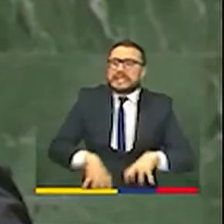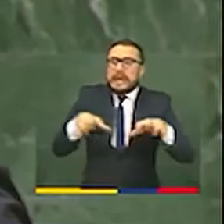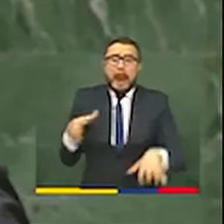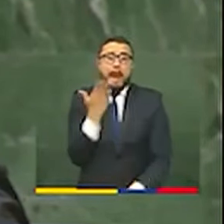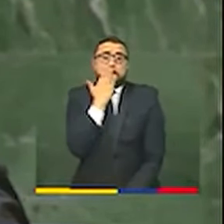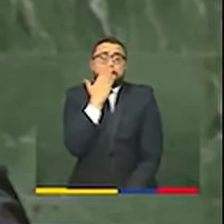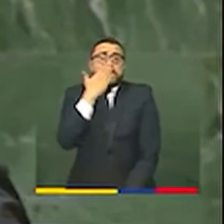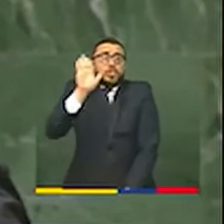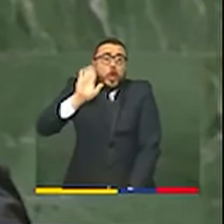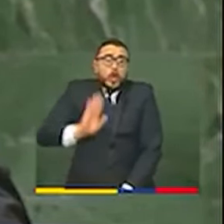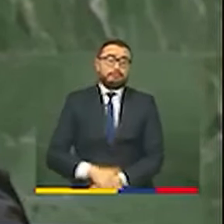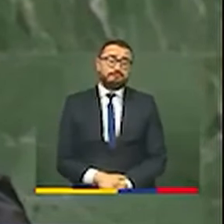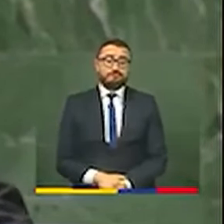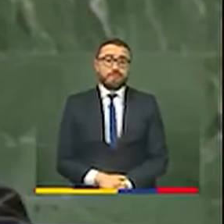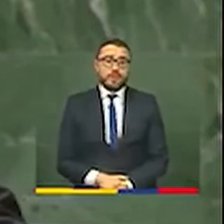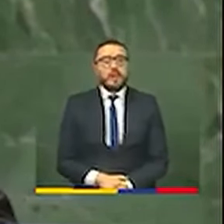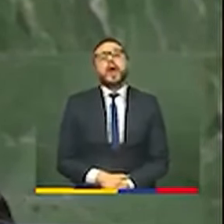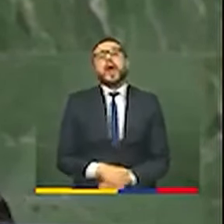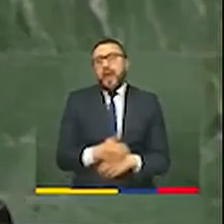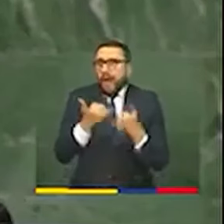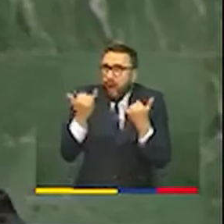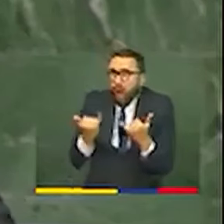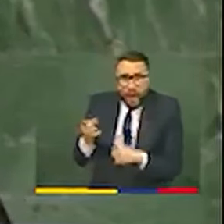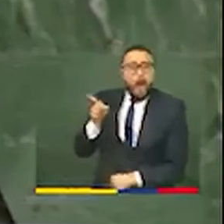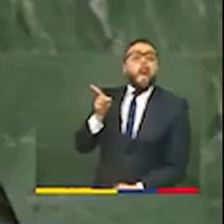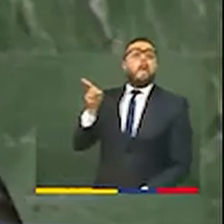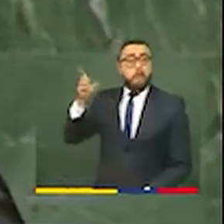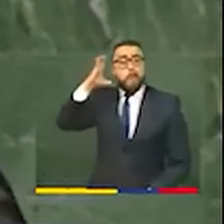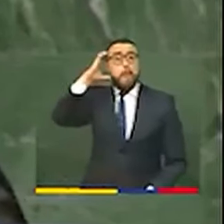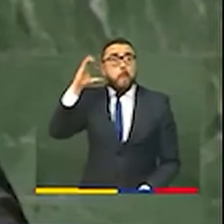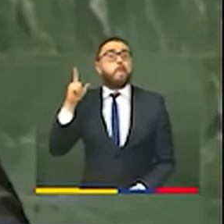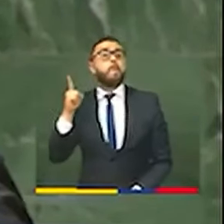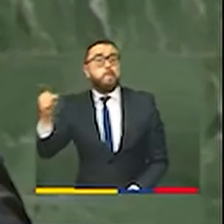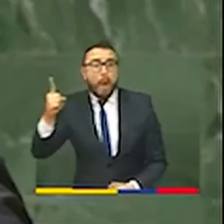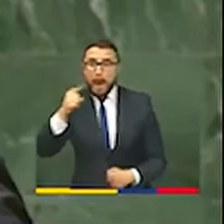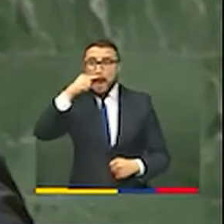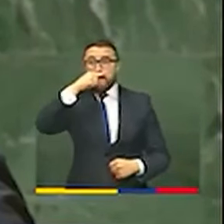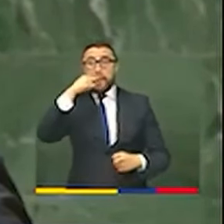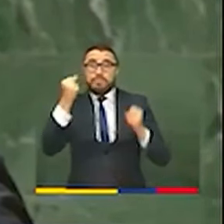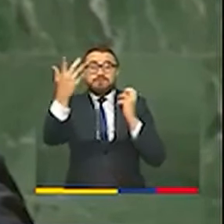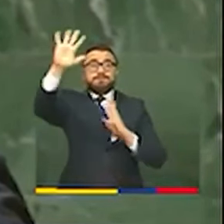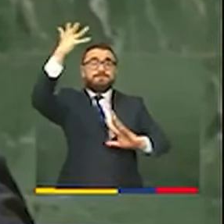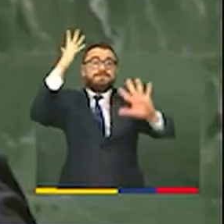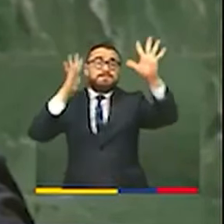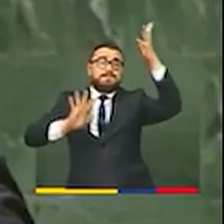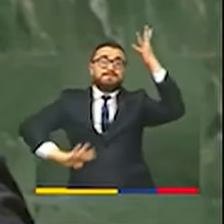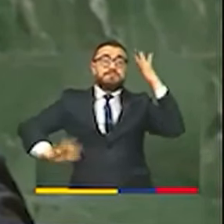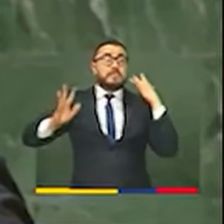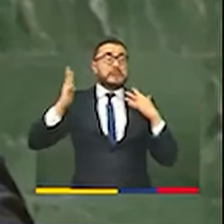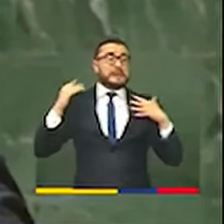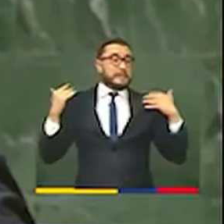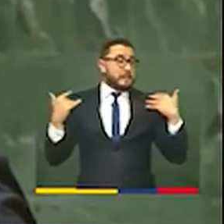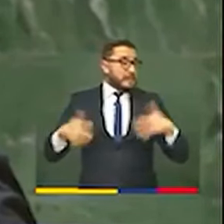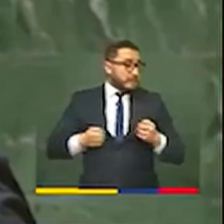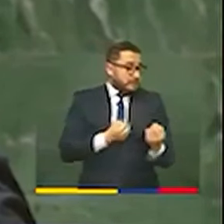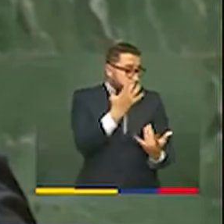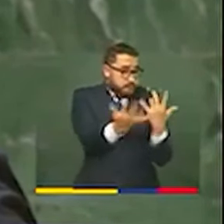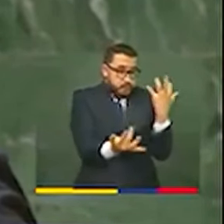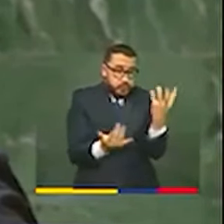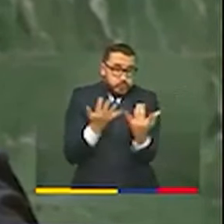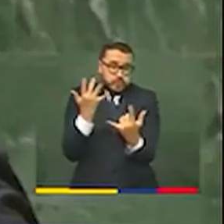bien, la selva amazónica se está quemando. Las campanas ya doblan por todo el